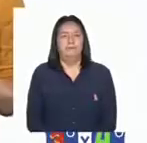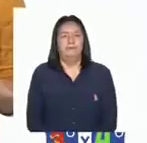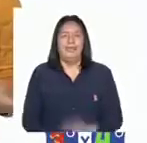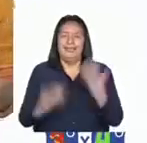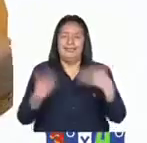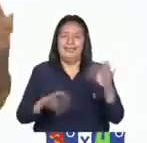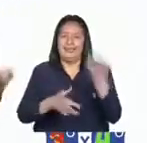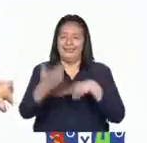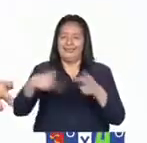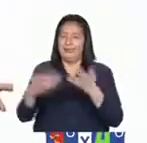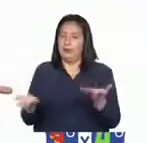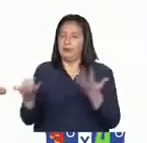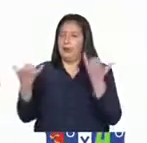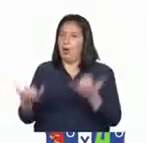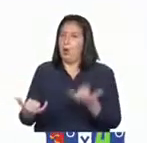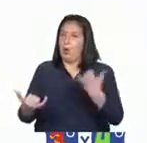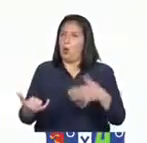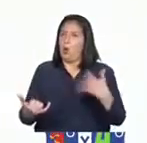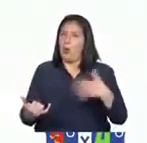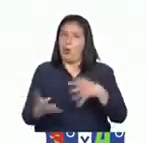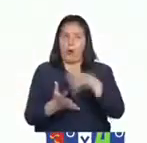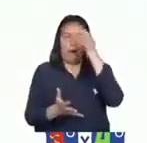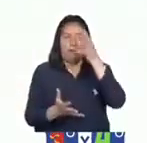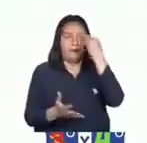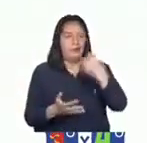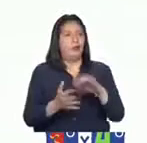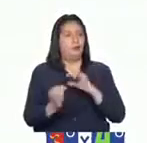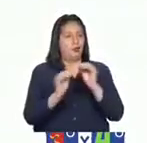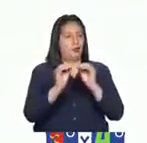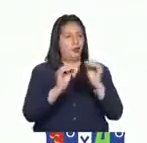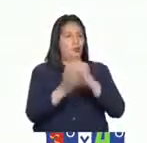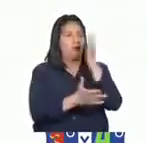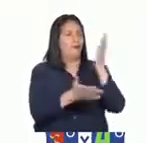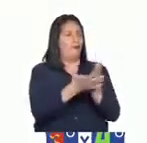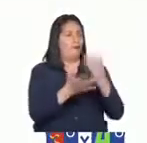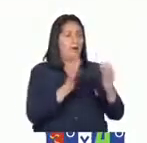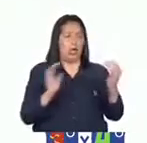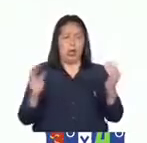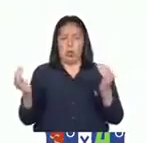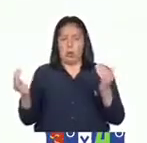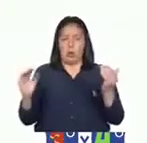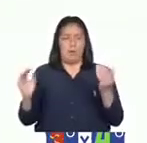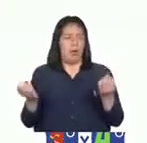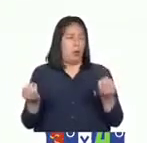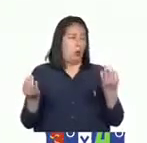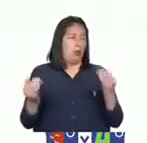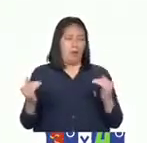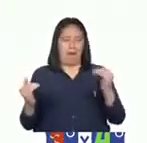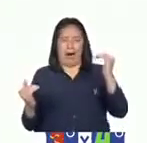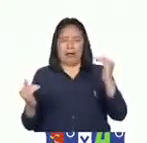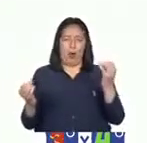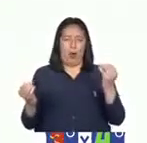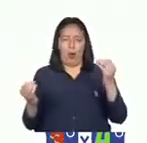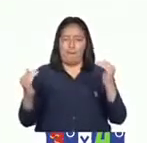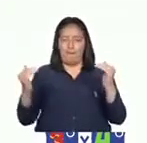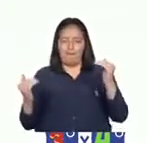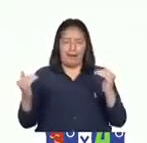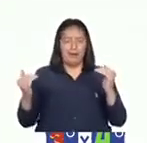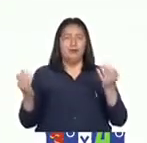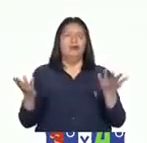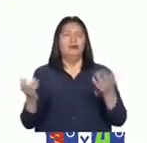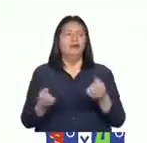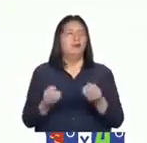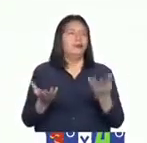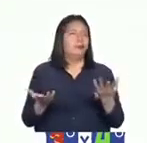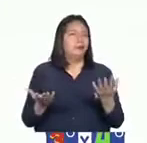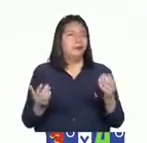Ya estamos de regreso. El día de hoy estamos aprendiendo a resolver problemas comparando cuánto más o cuánto menos es una